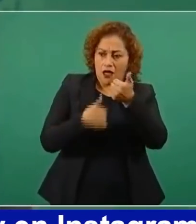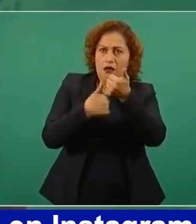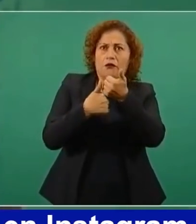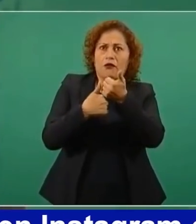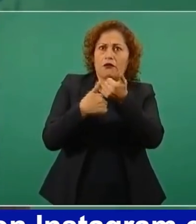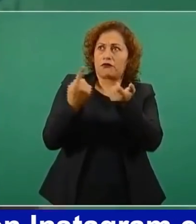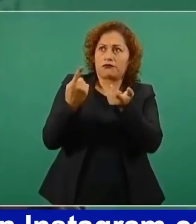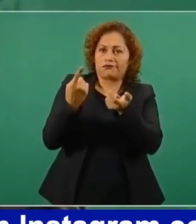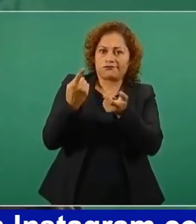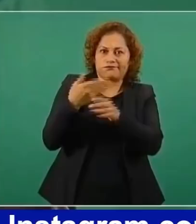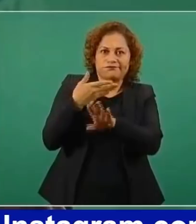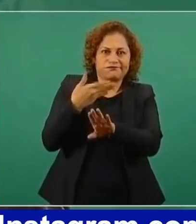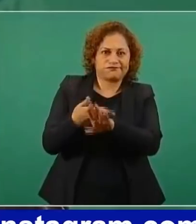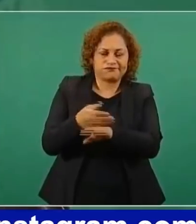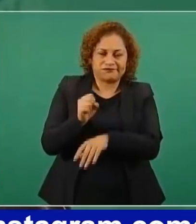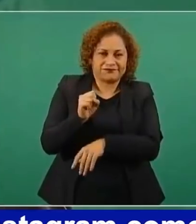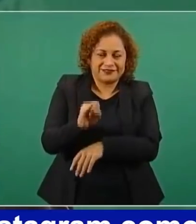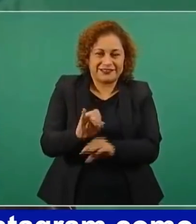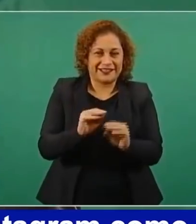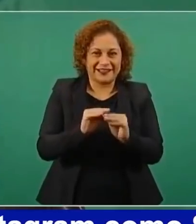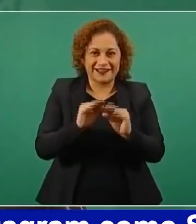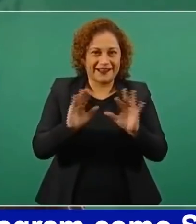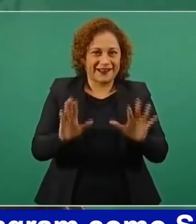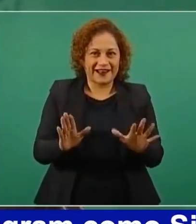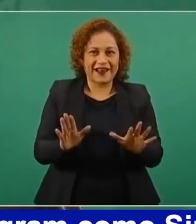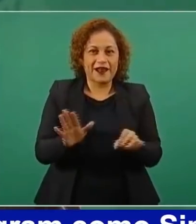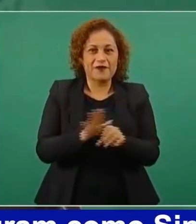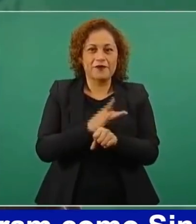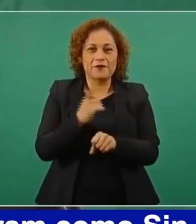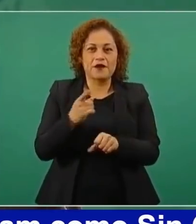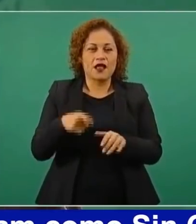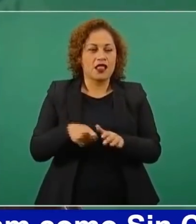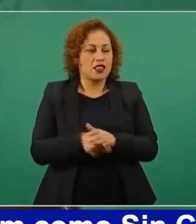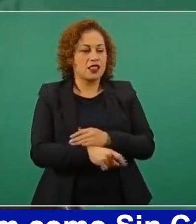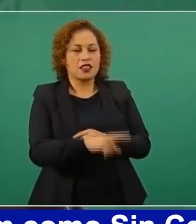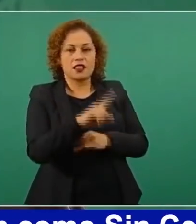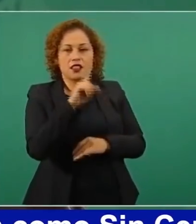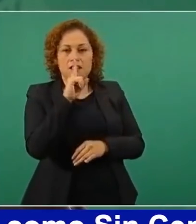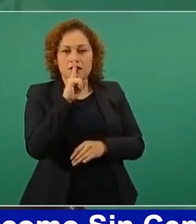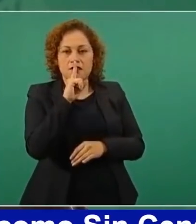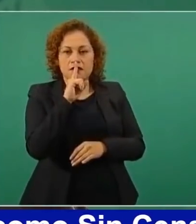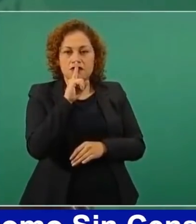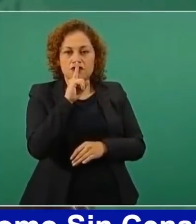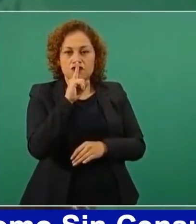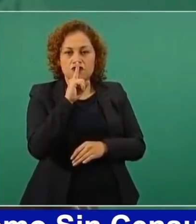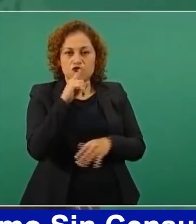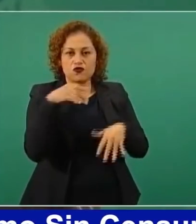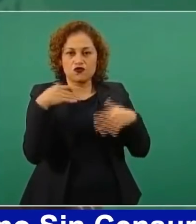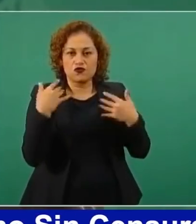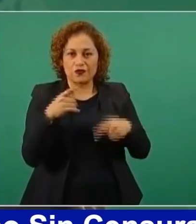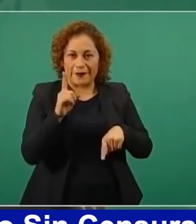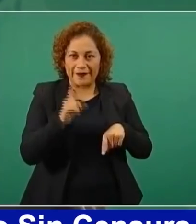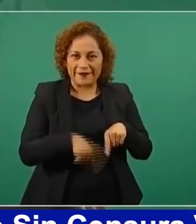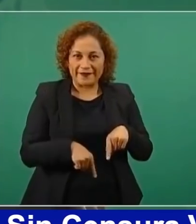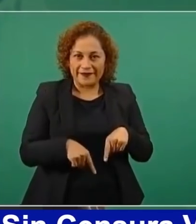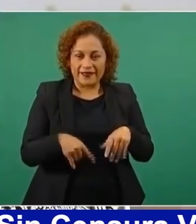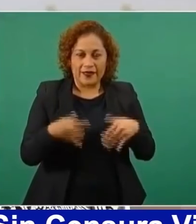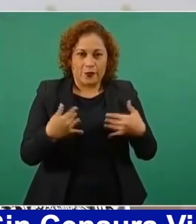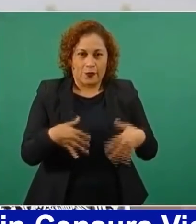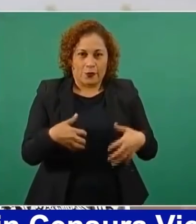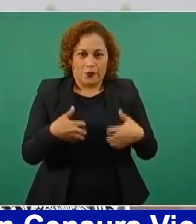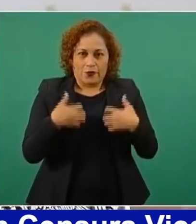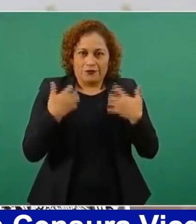porque baja el moche, les toca menos. Pero